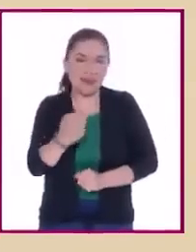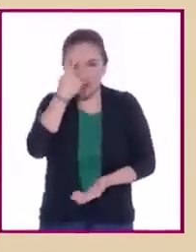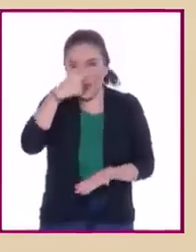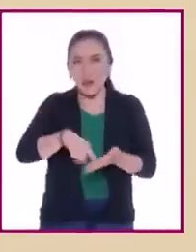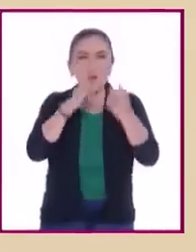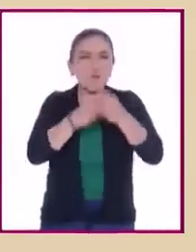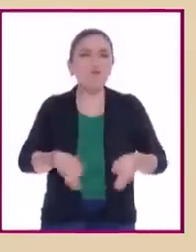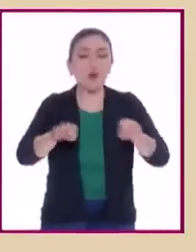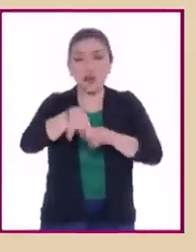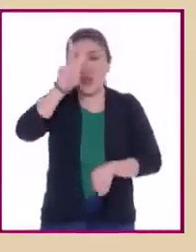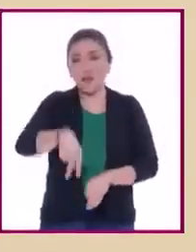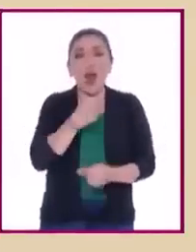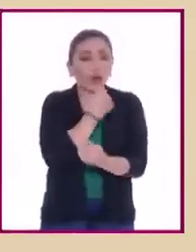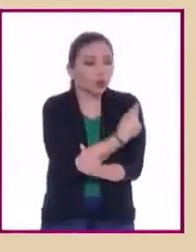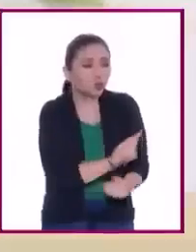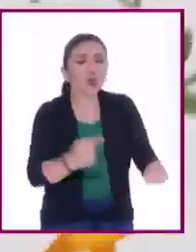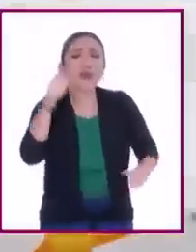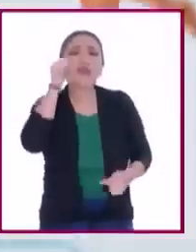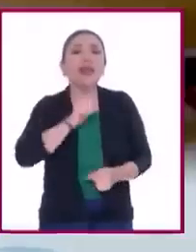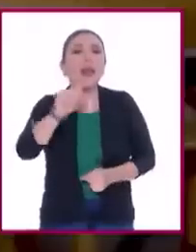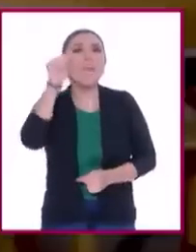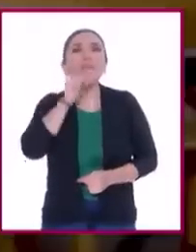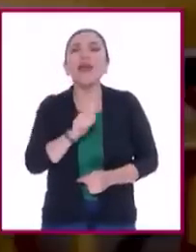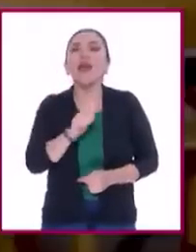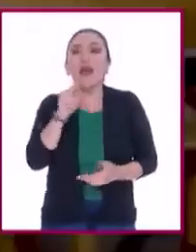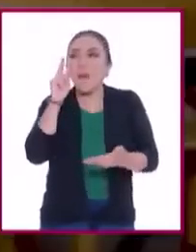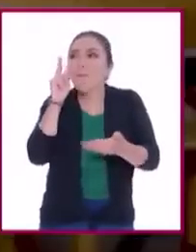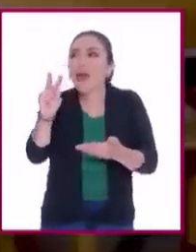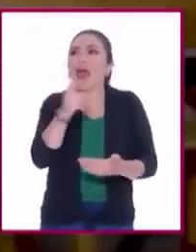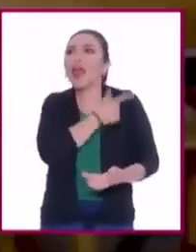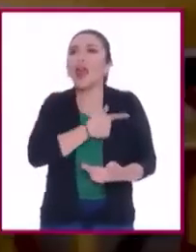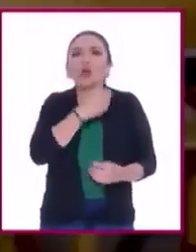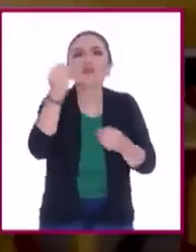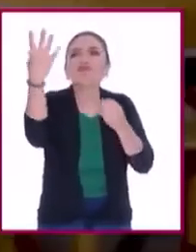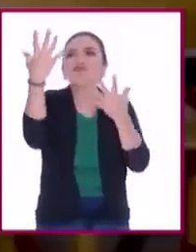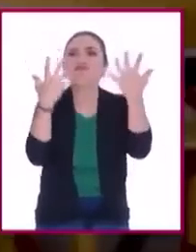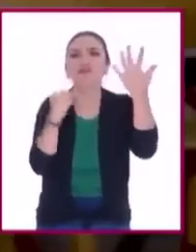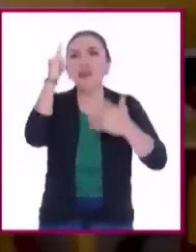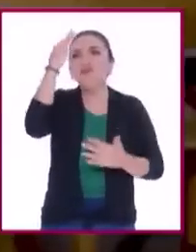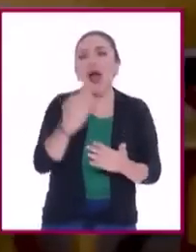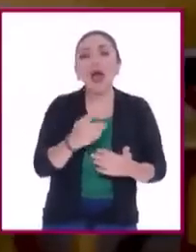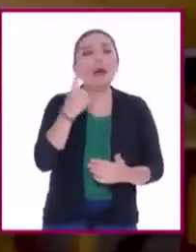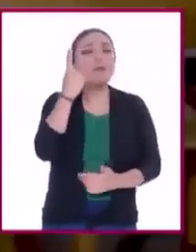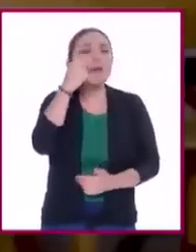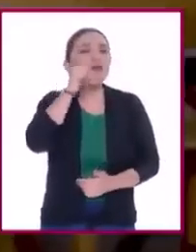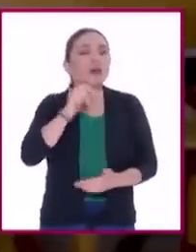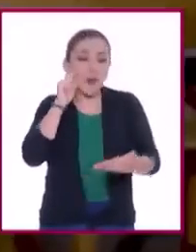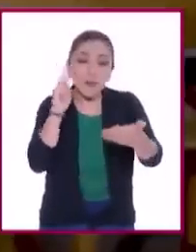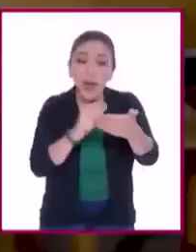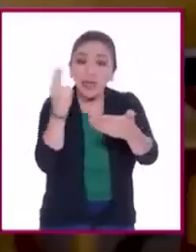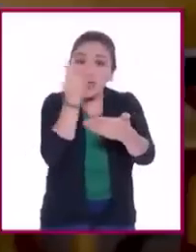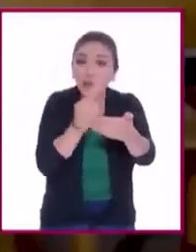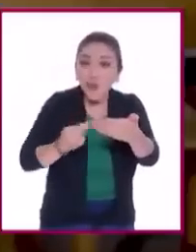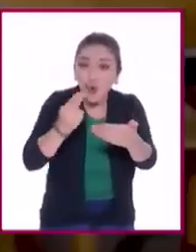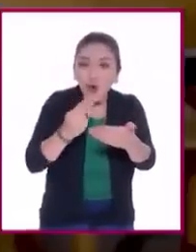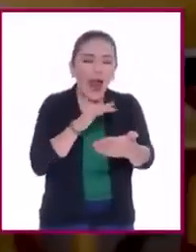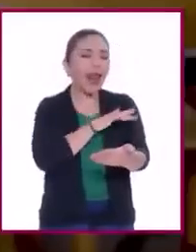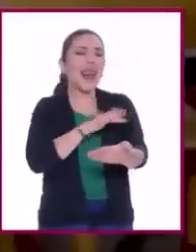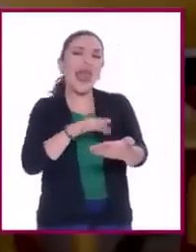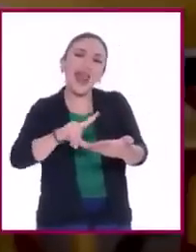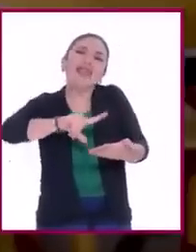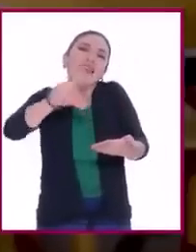es muy importante porque a los niños siempre va a ser muy visual y siempre van a ver primero el dibujo